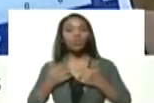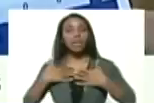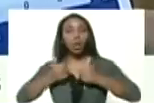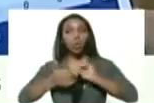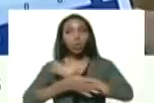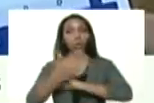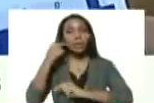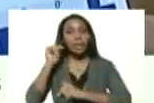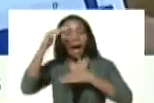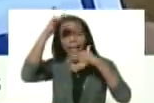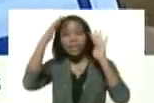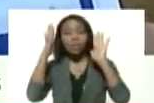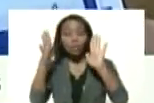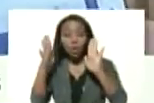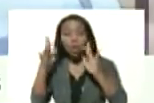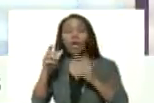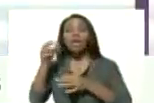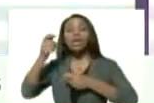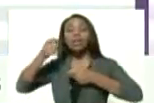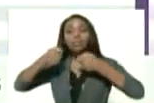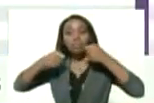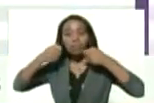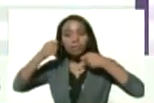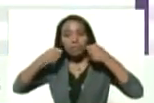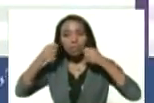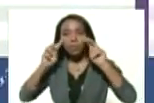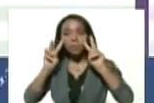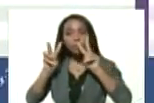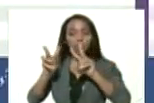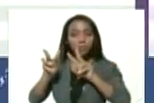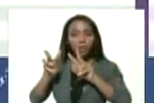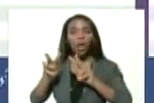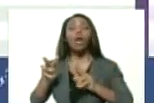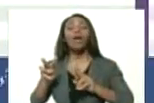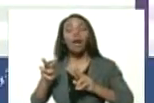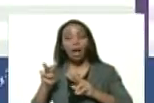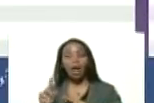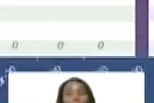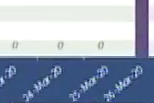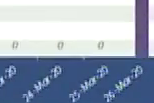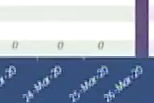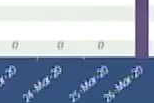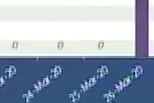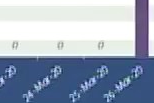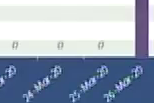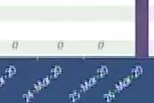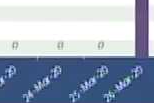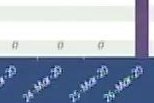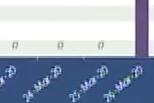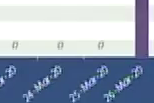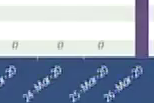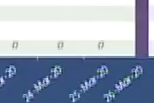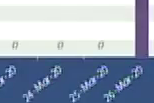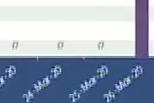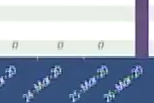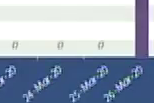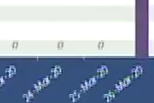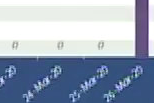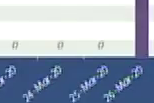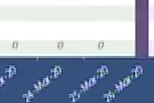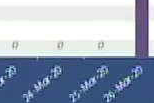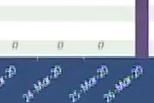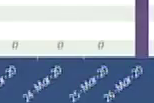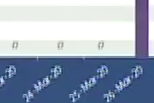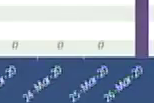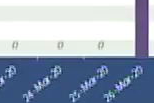y con los experimentos confirmados por institutos científicos